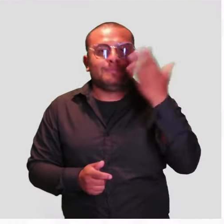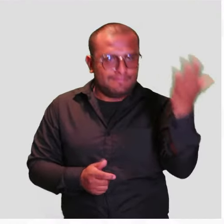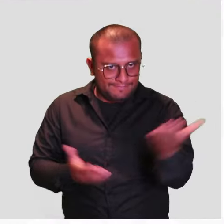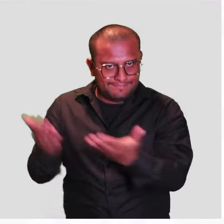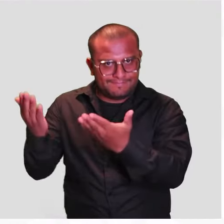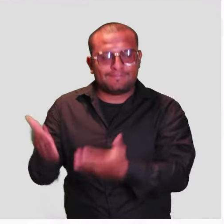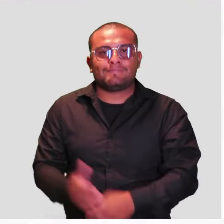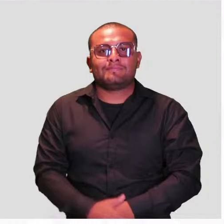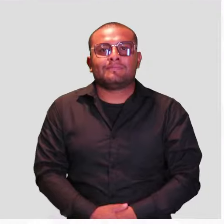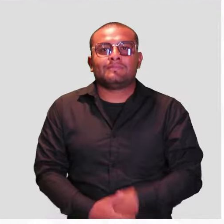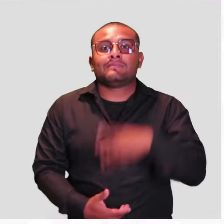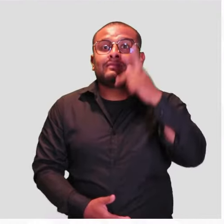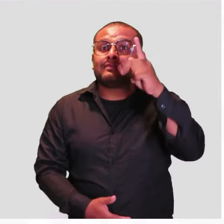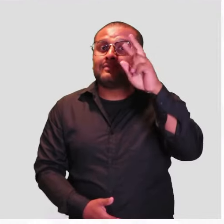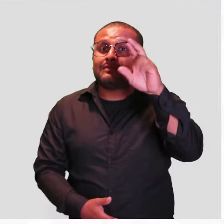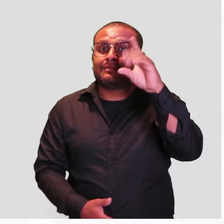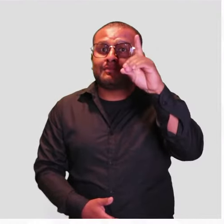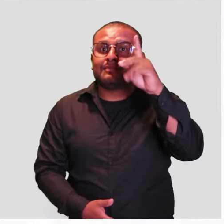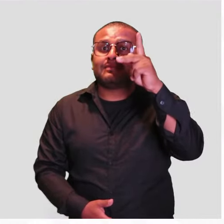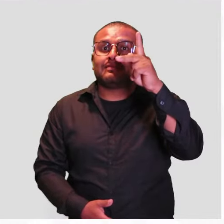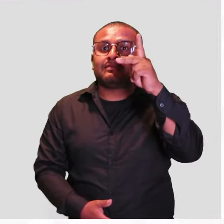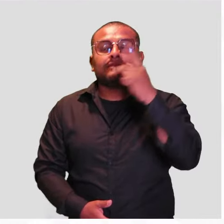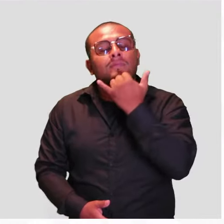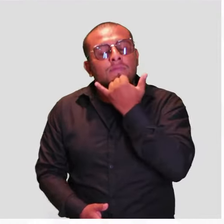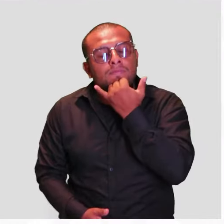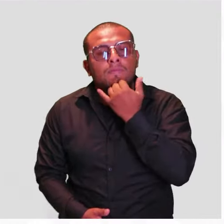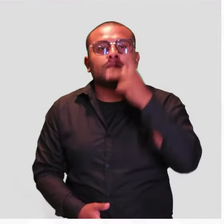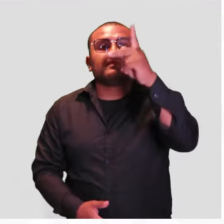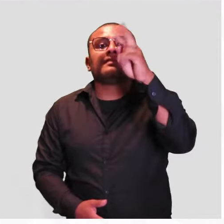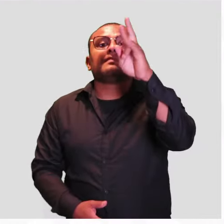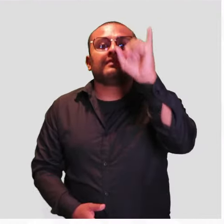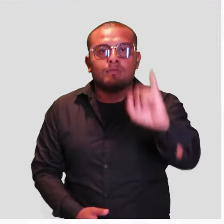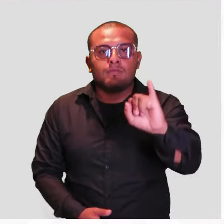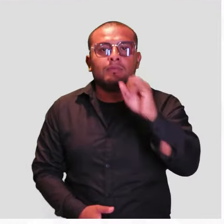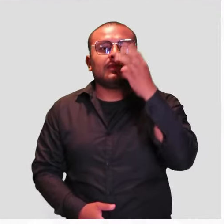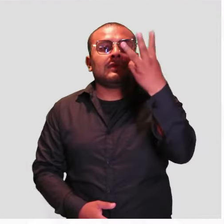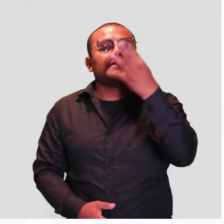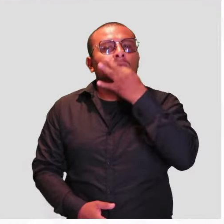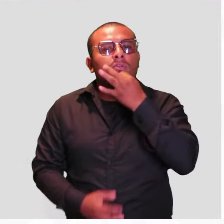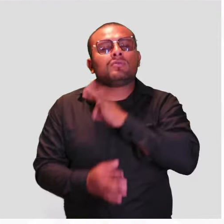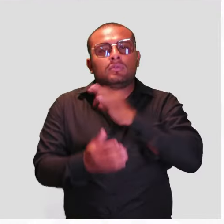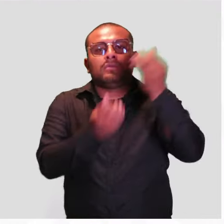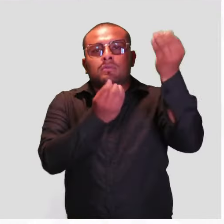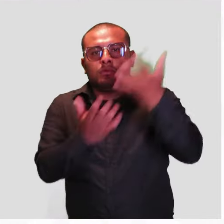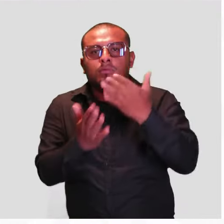segundos dentro de su tiempo de 2 minutos ya establecido. La escuchamos.